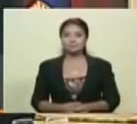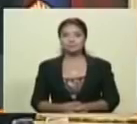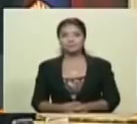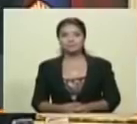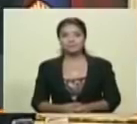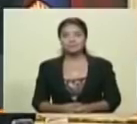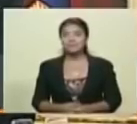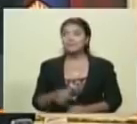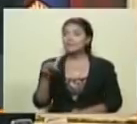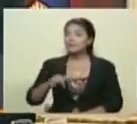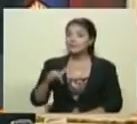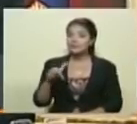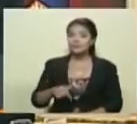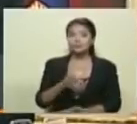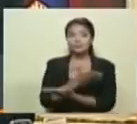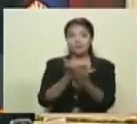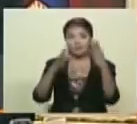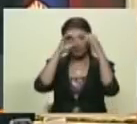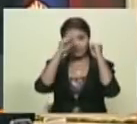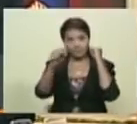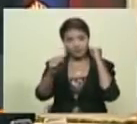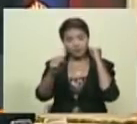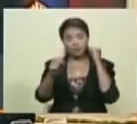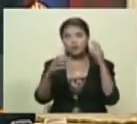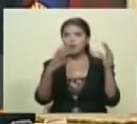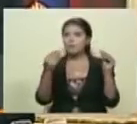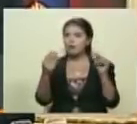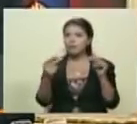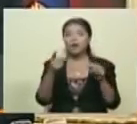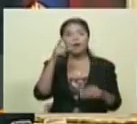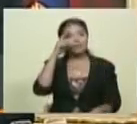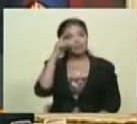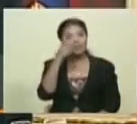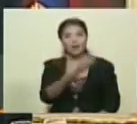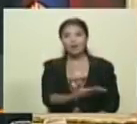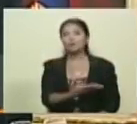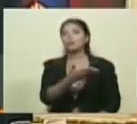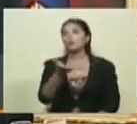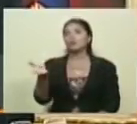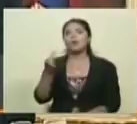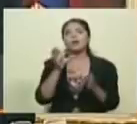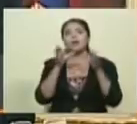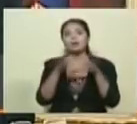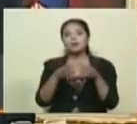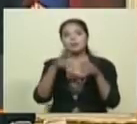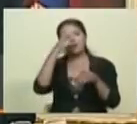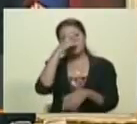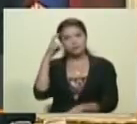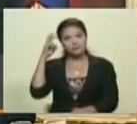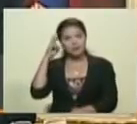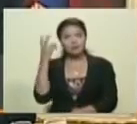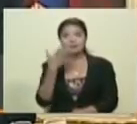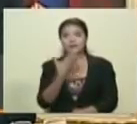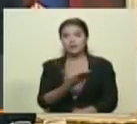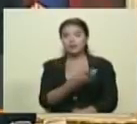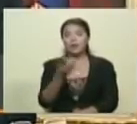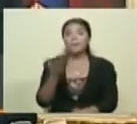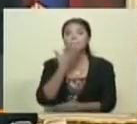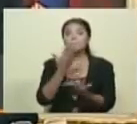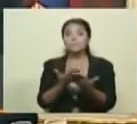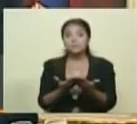el día de hoy, embajadores, embajadoras, Ernesto Villegas Poljad, compañeros del equipo de la Cancillería, pido